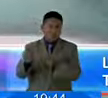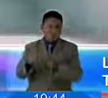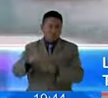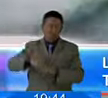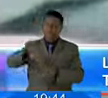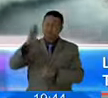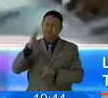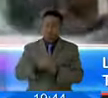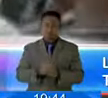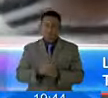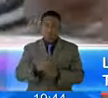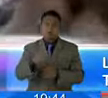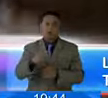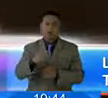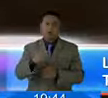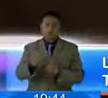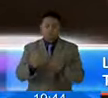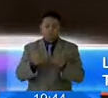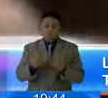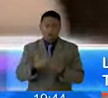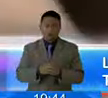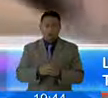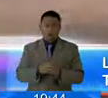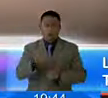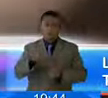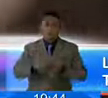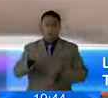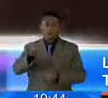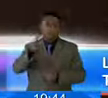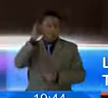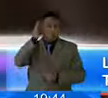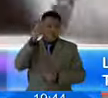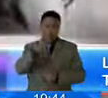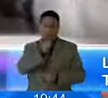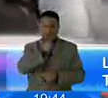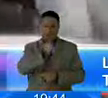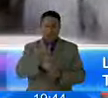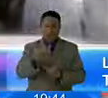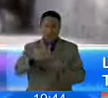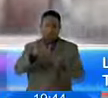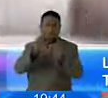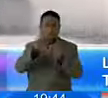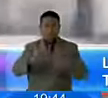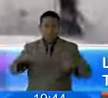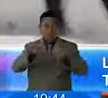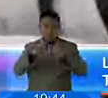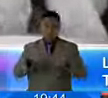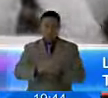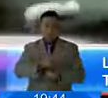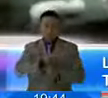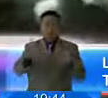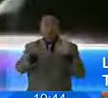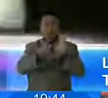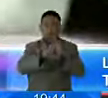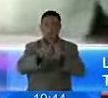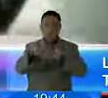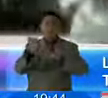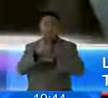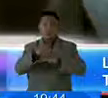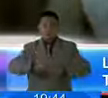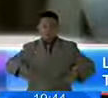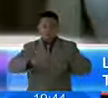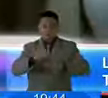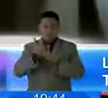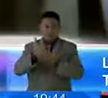En general, se estima que la alta tolerancia a la violencia de género, la falta de estadísticas y la falta de políticas por parte de los estados